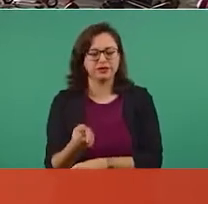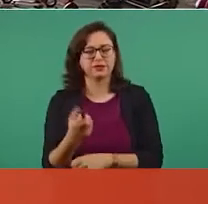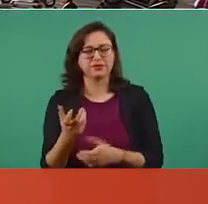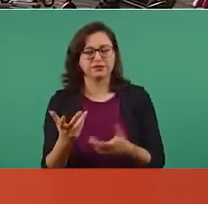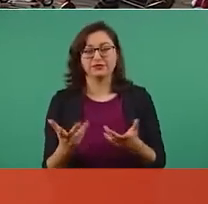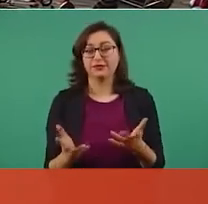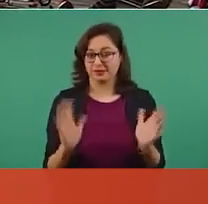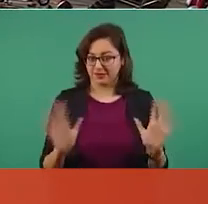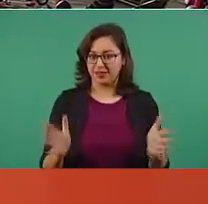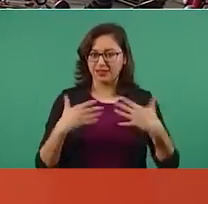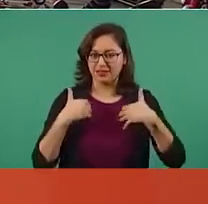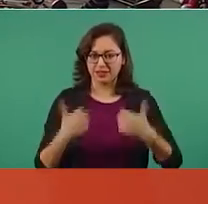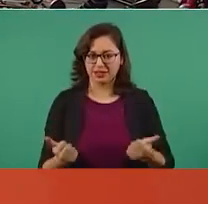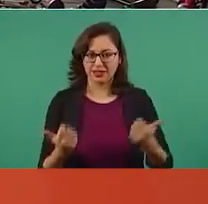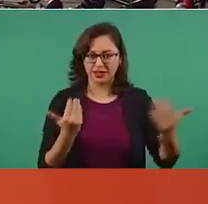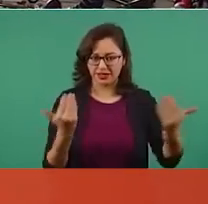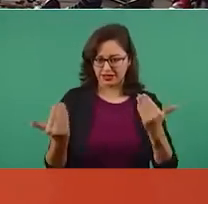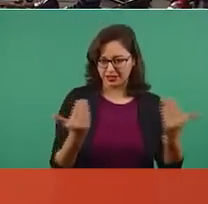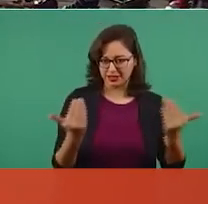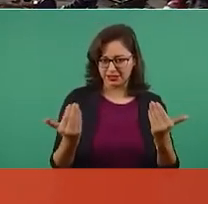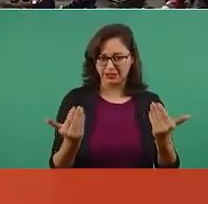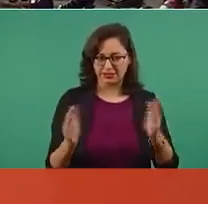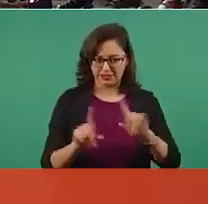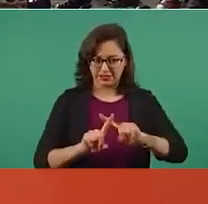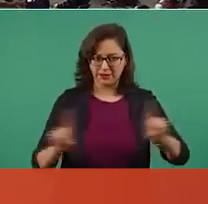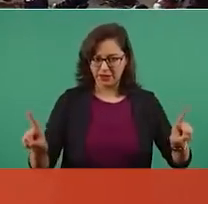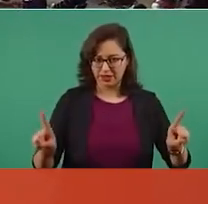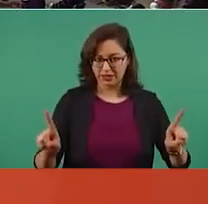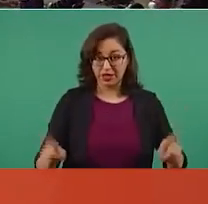Entonces, ojalá y se revise esto.